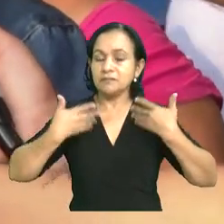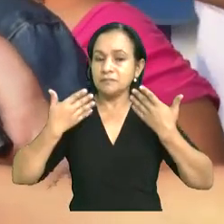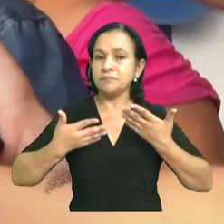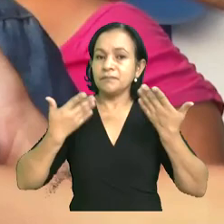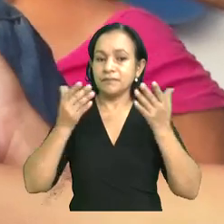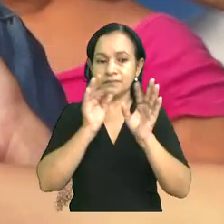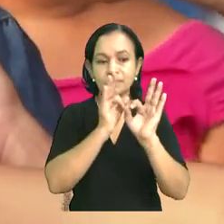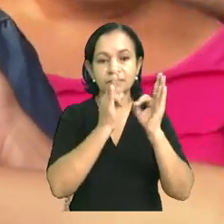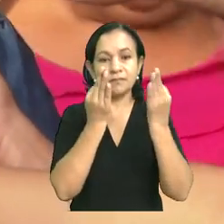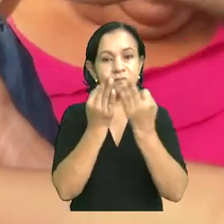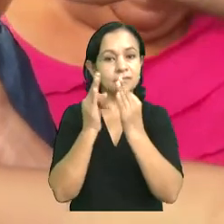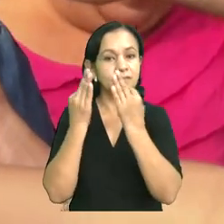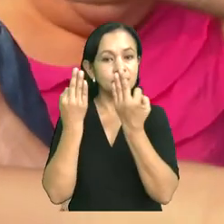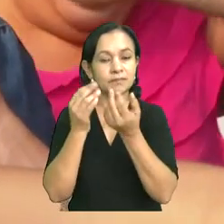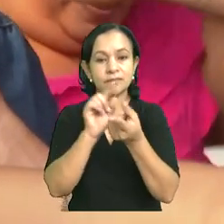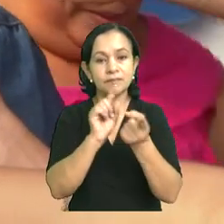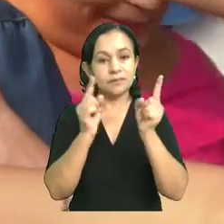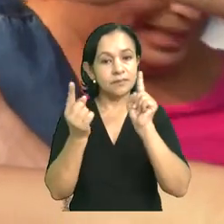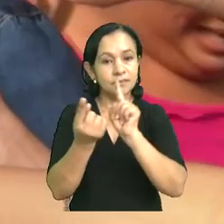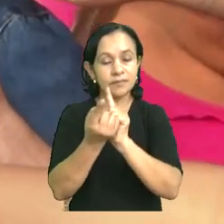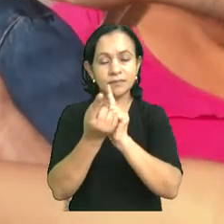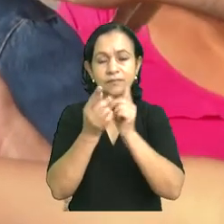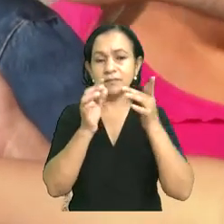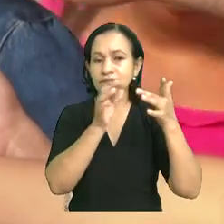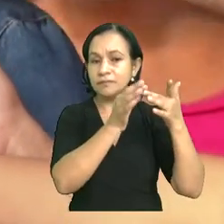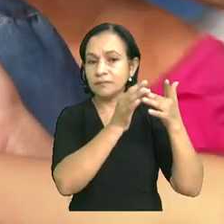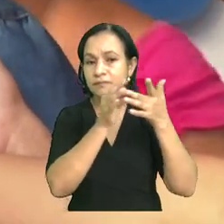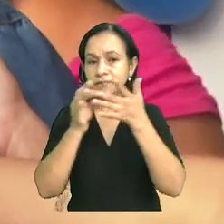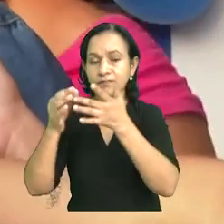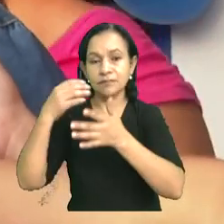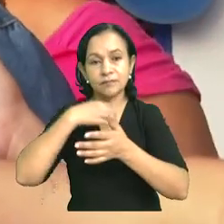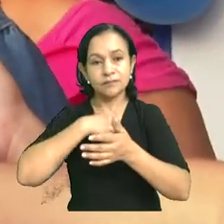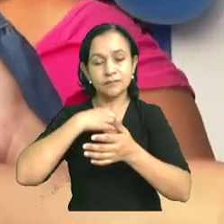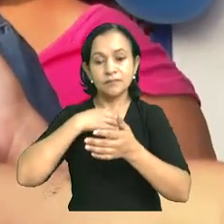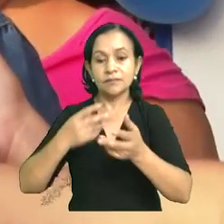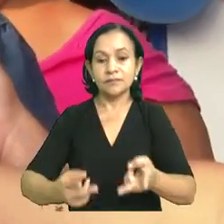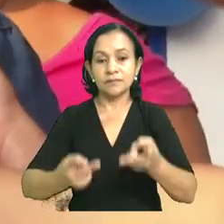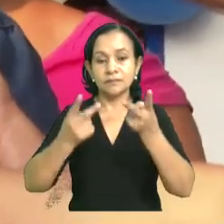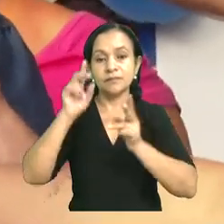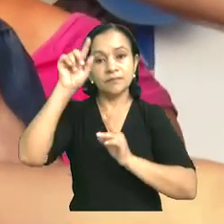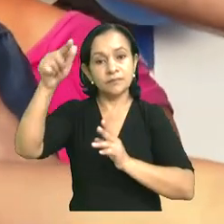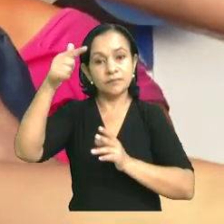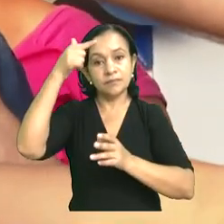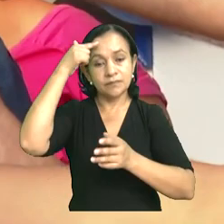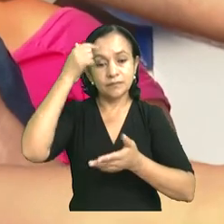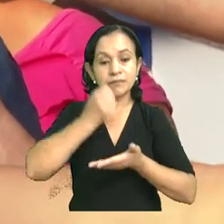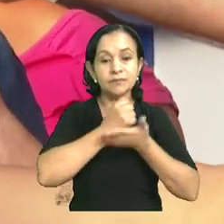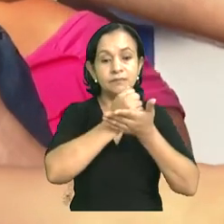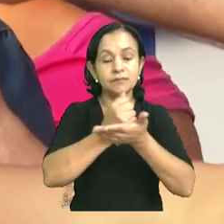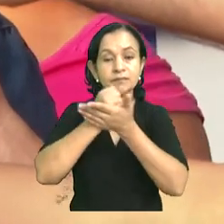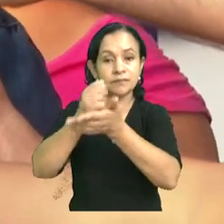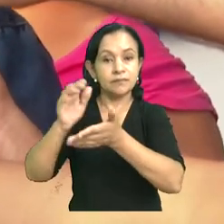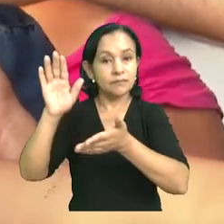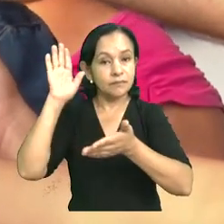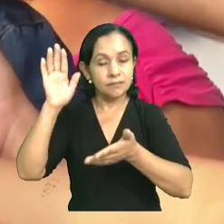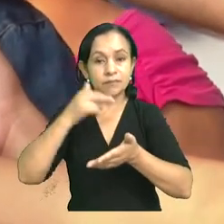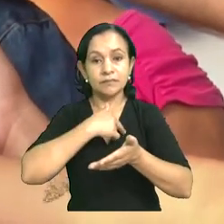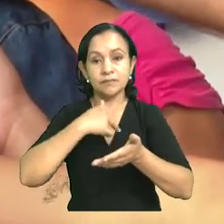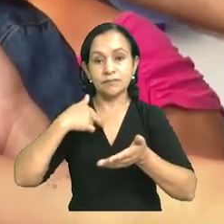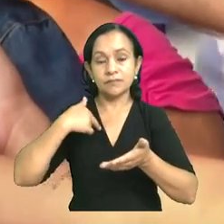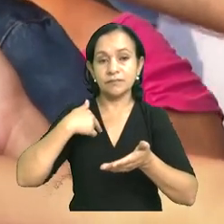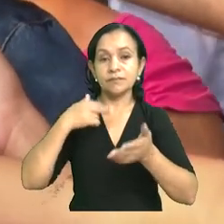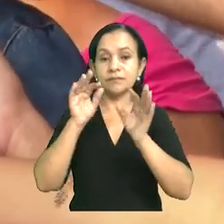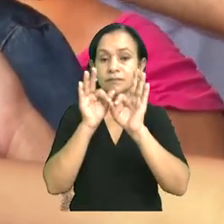Las familias han sido transformaciones increíbles. Nuestro gobierno sigue cumpliendo todos esos compromisos que tuvo con las